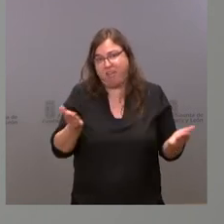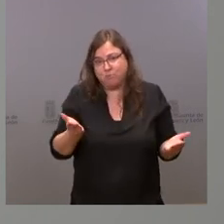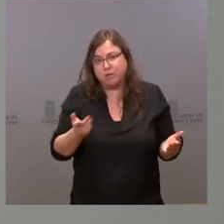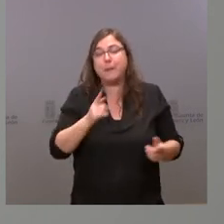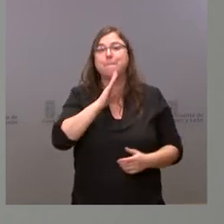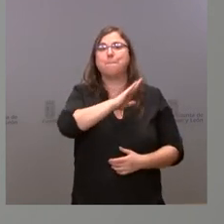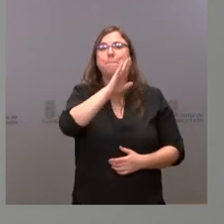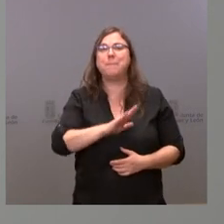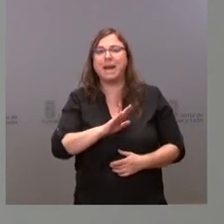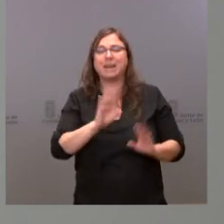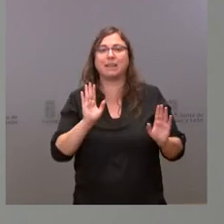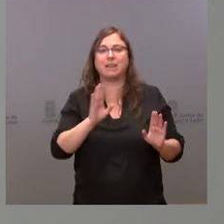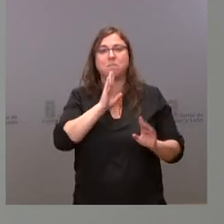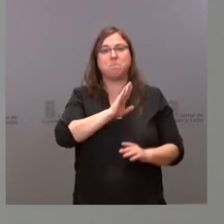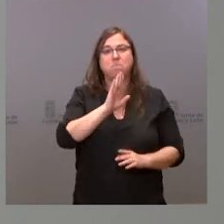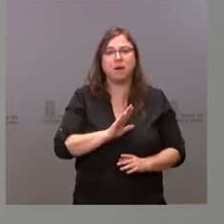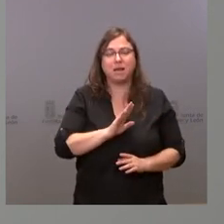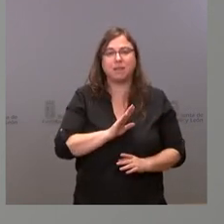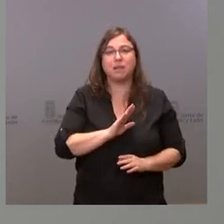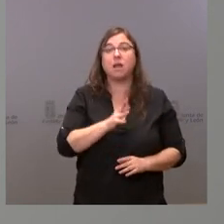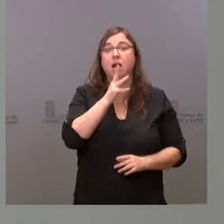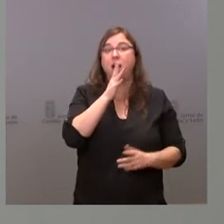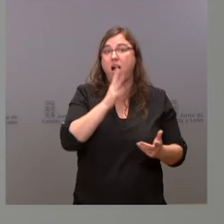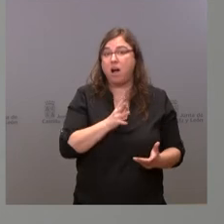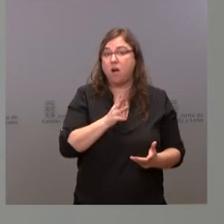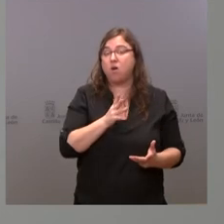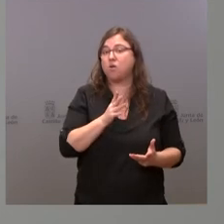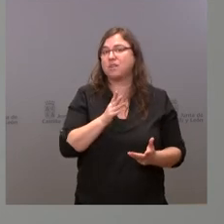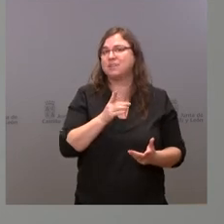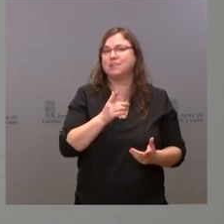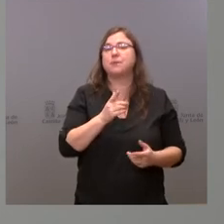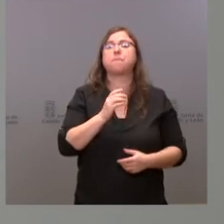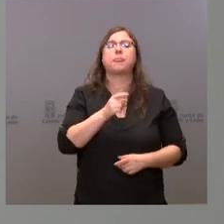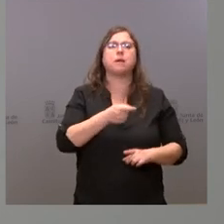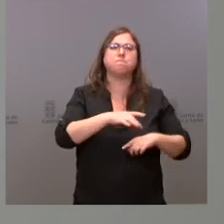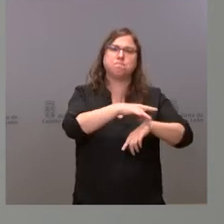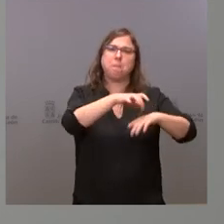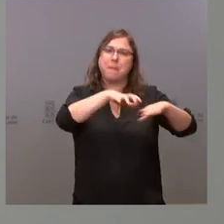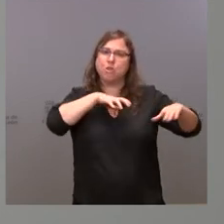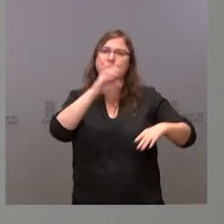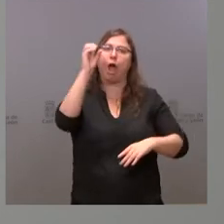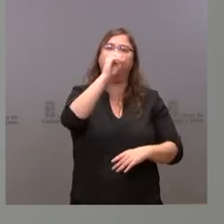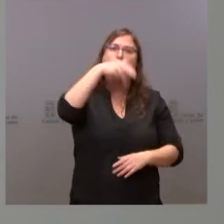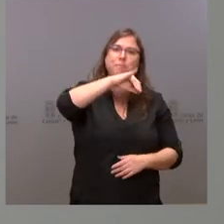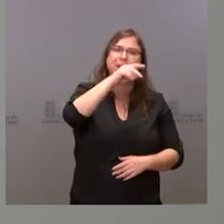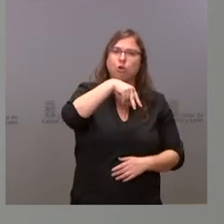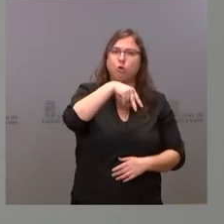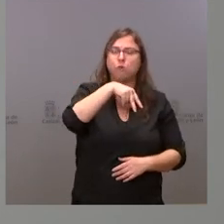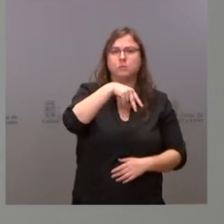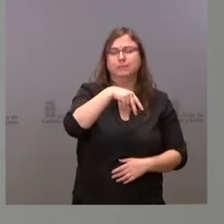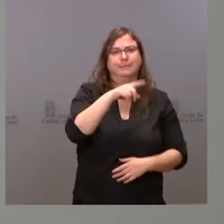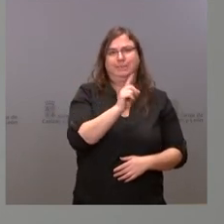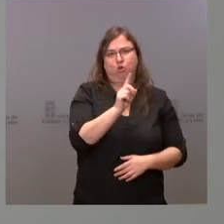parecen parecen entender ahora mismo como he dicho no es dominante omicron o micro tiene mucha menor